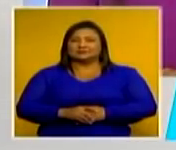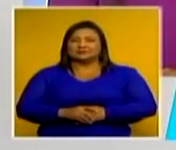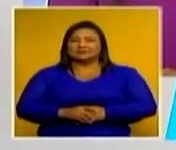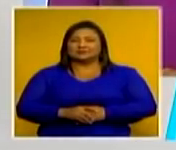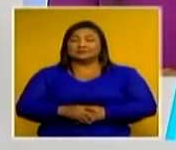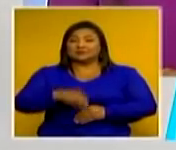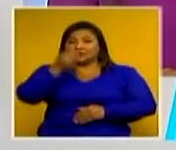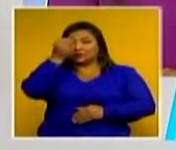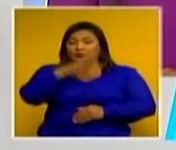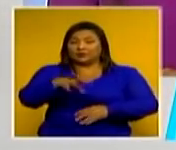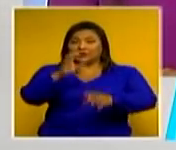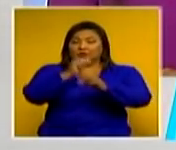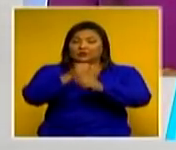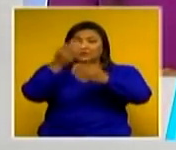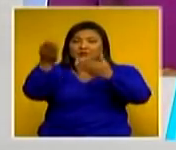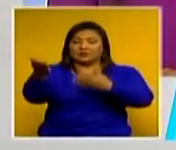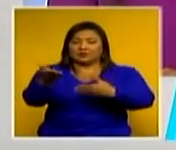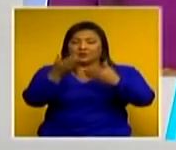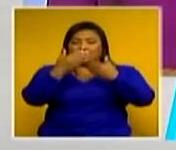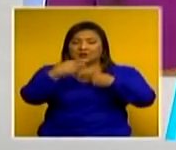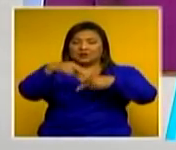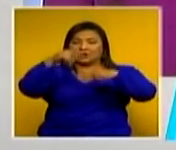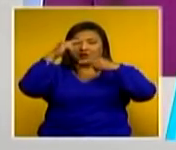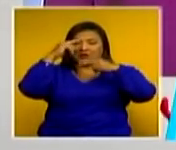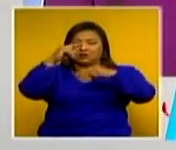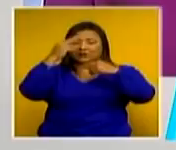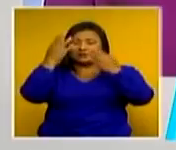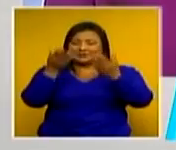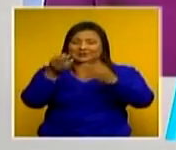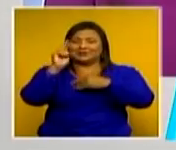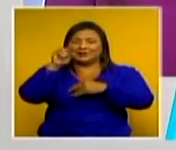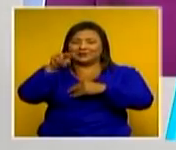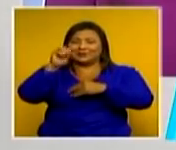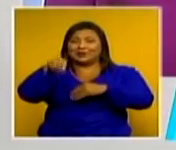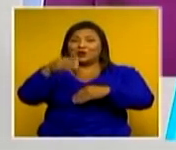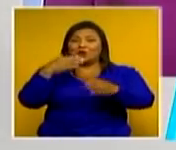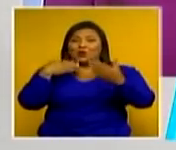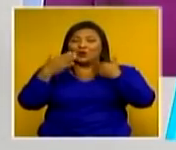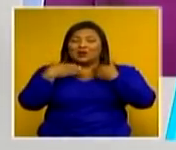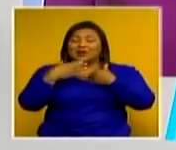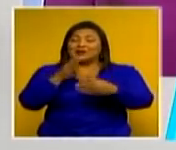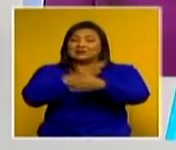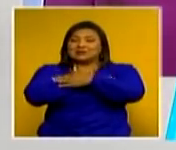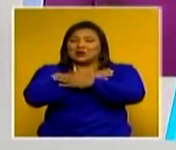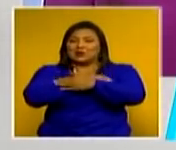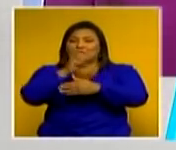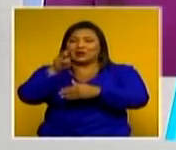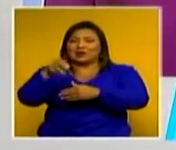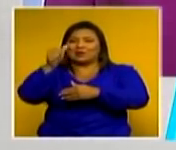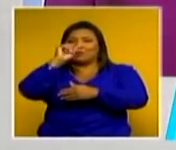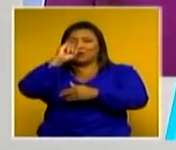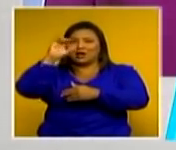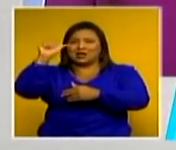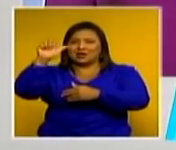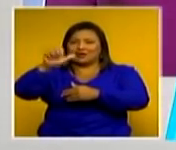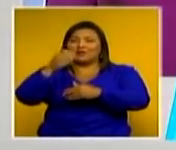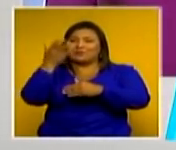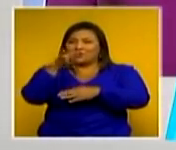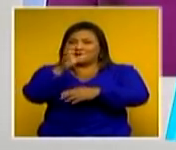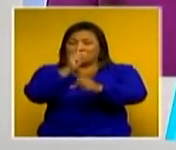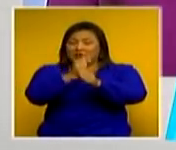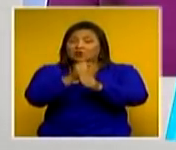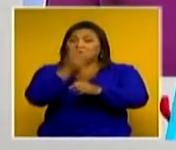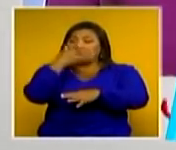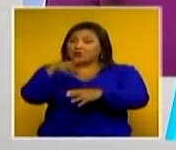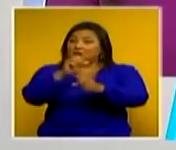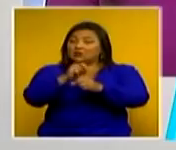muy buenas noches bienvenidos a las noticias estelares del 1 en guayaquil saludamos a maria belen goncálves buenas noches buenas